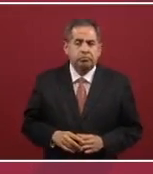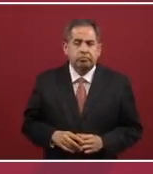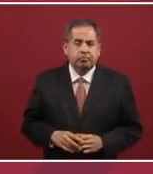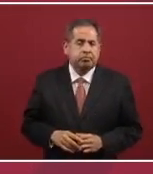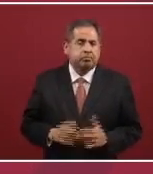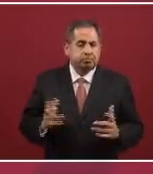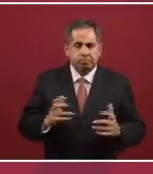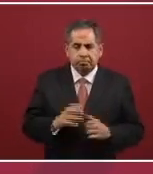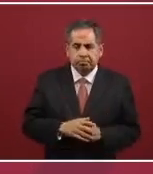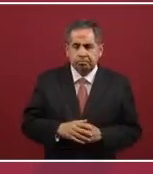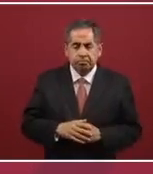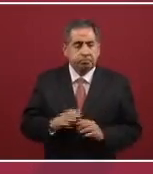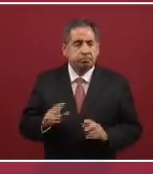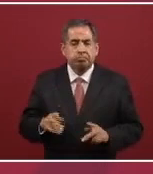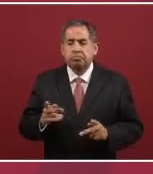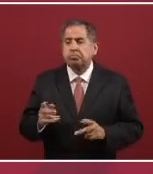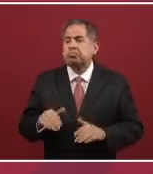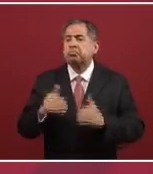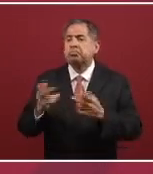hacer la consulta